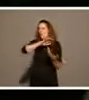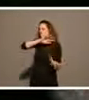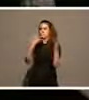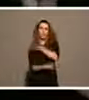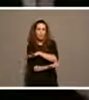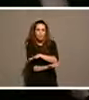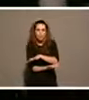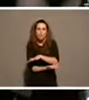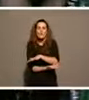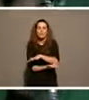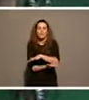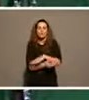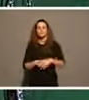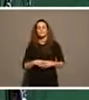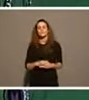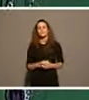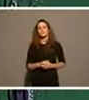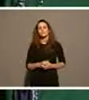radicalmente.